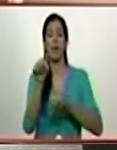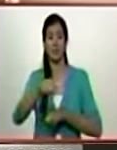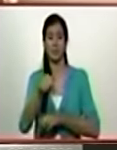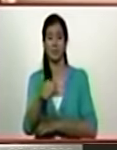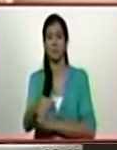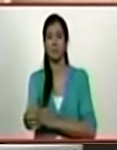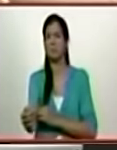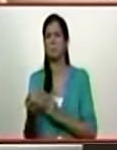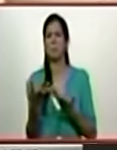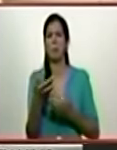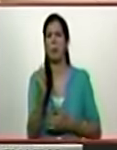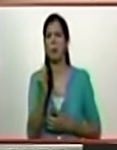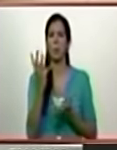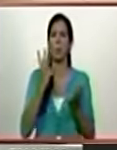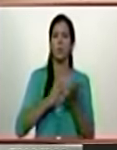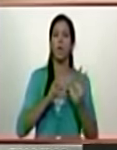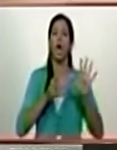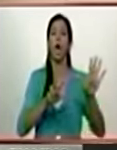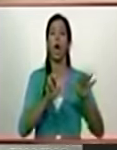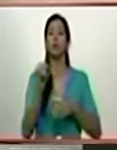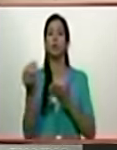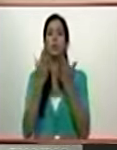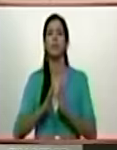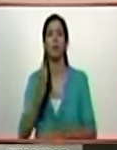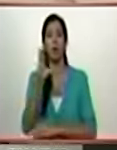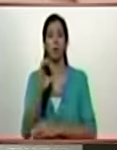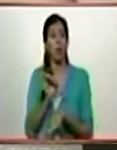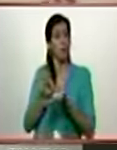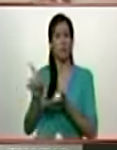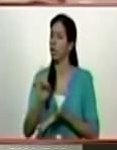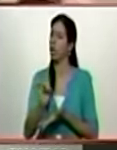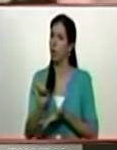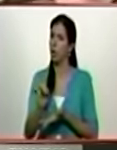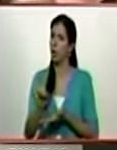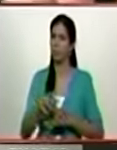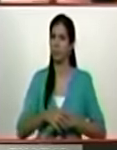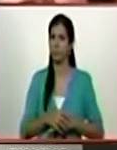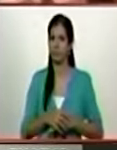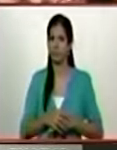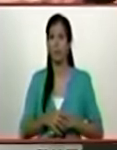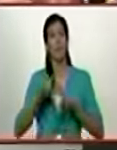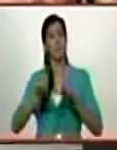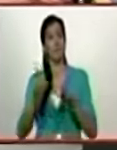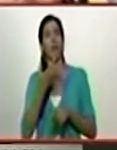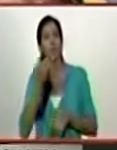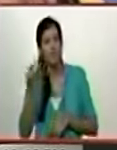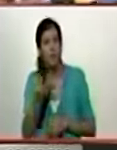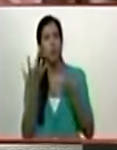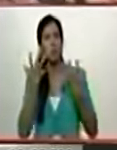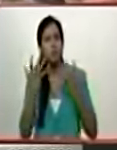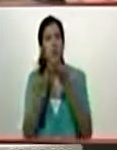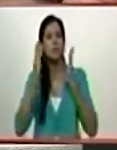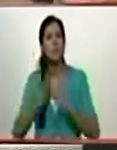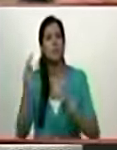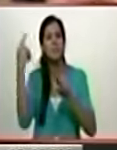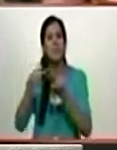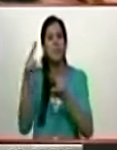más 4.800 estudiantes colombianos y nosotros no los vamos a echar, no. Pero la verdad es verdad, la verdad hay que